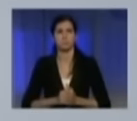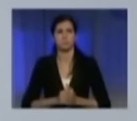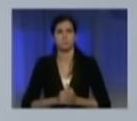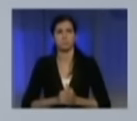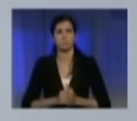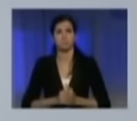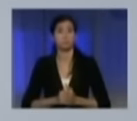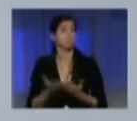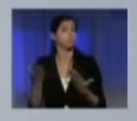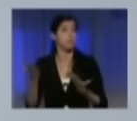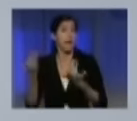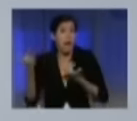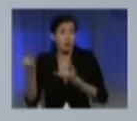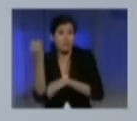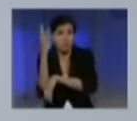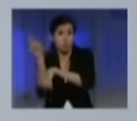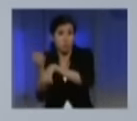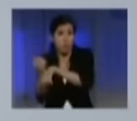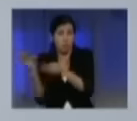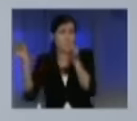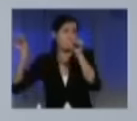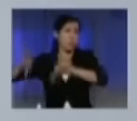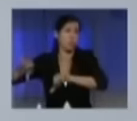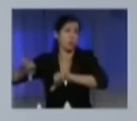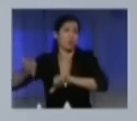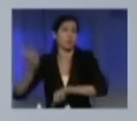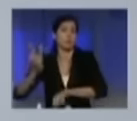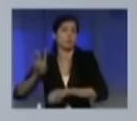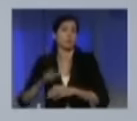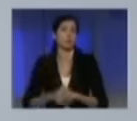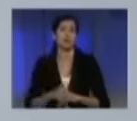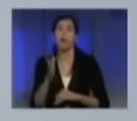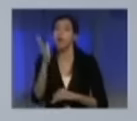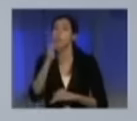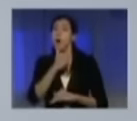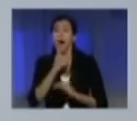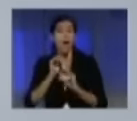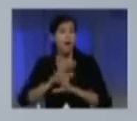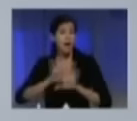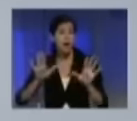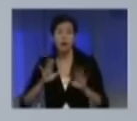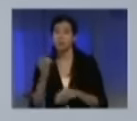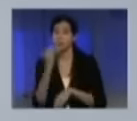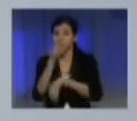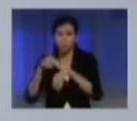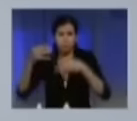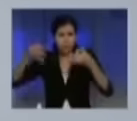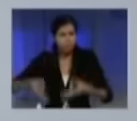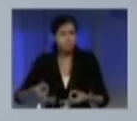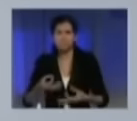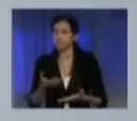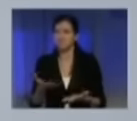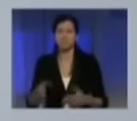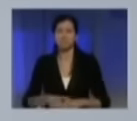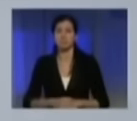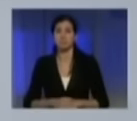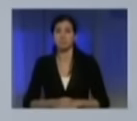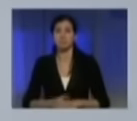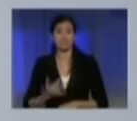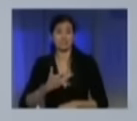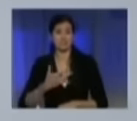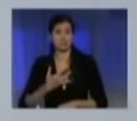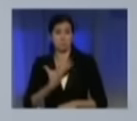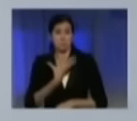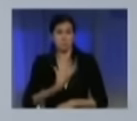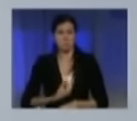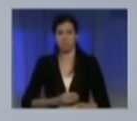Y destruyeron el parlamento. Venezuela no tiene parlamento hoy. Lo destruyeron. En primer lugar, moralmente. Y